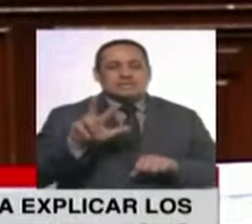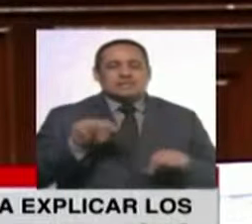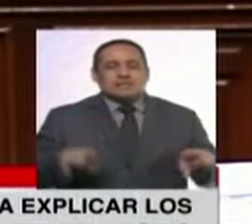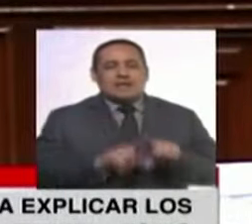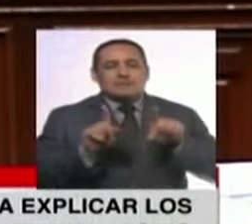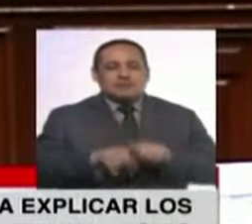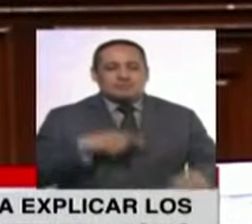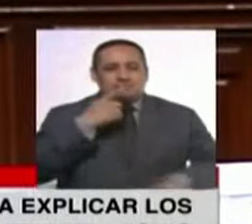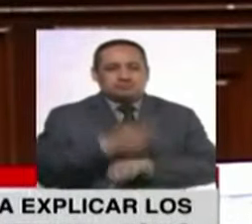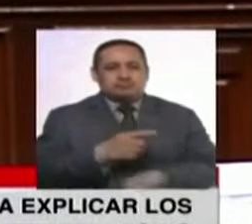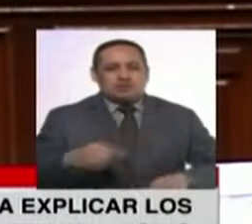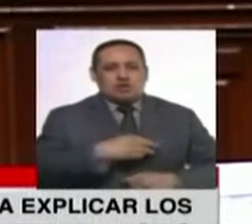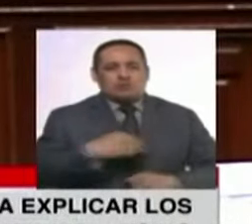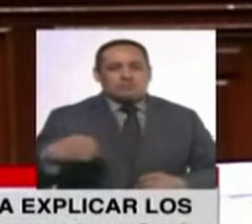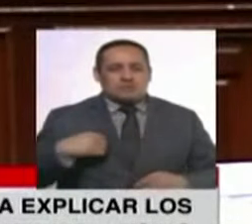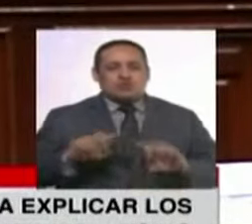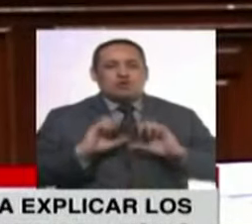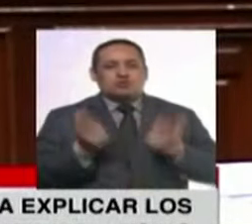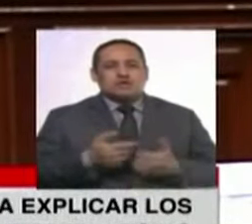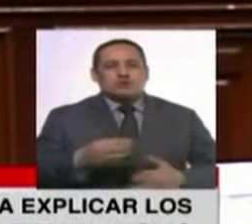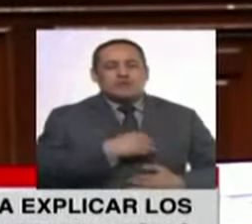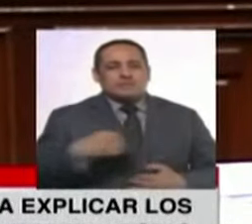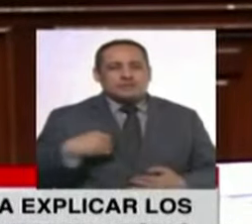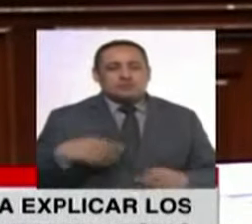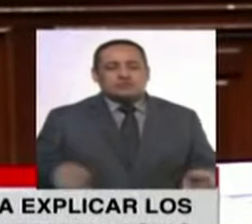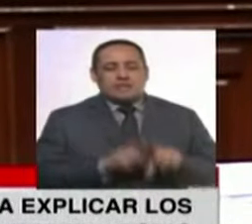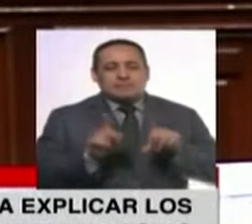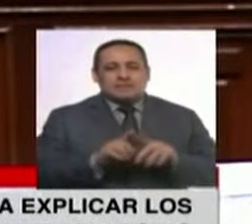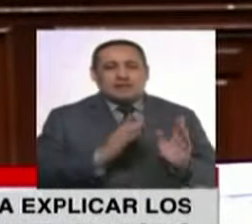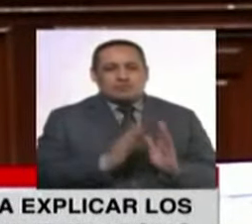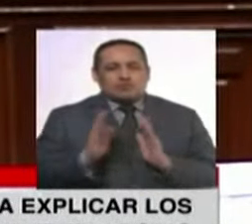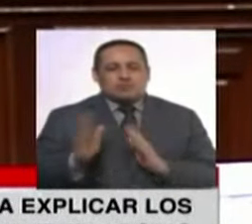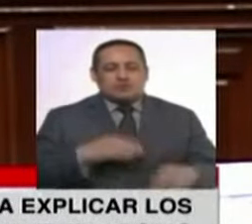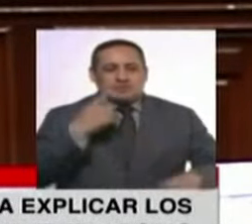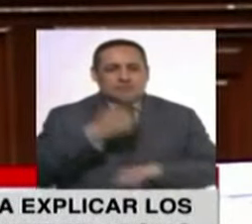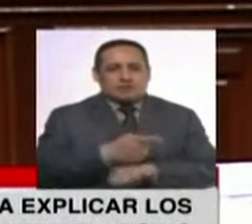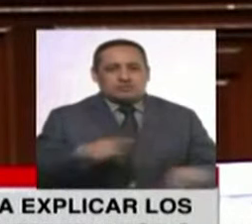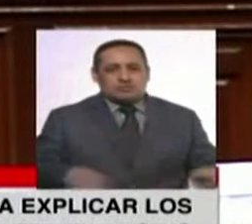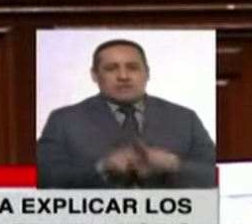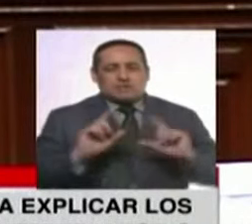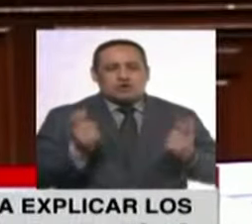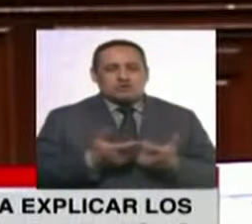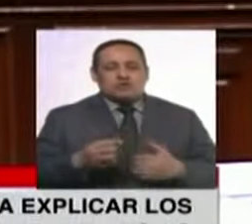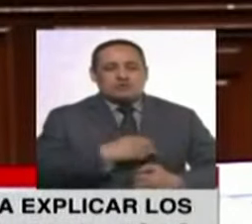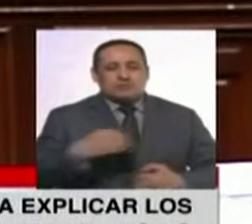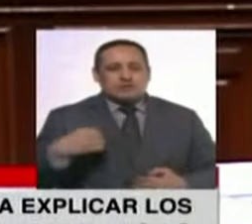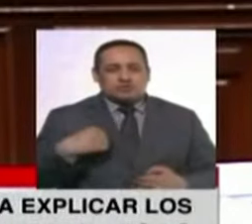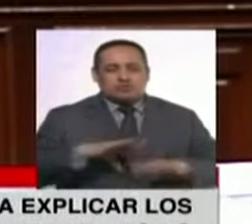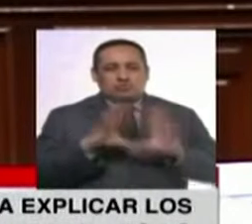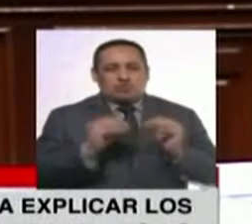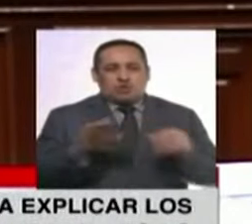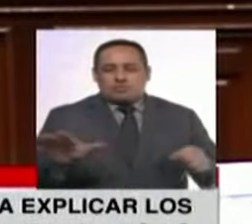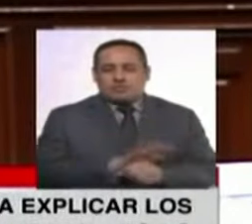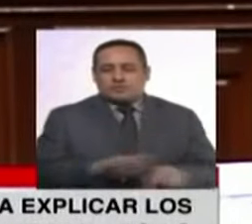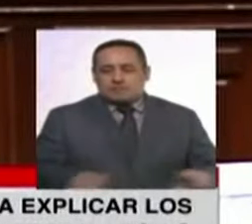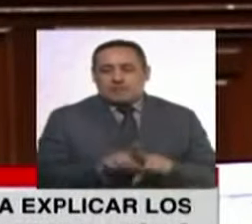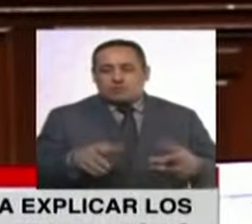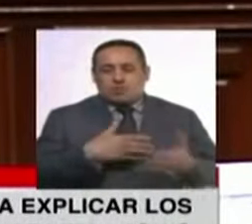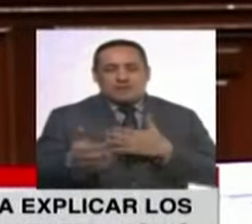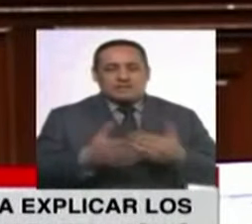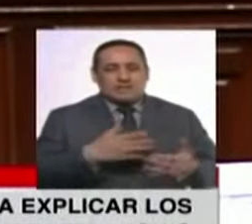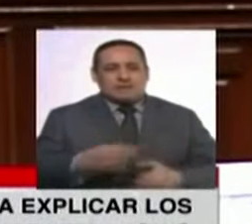interpe de los miembros del Consejo de ministros el procedimiento de interpelación al consejo de ministros en pleno o a cualquiera